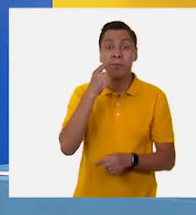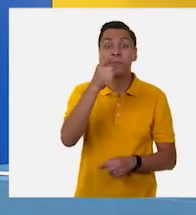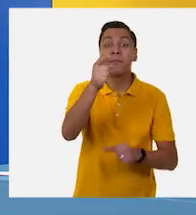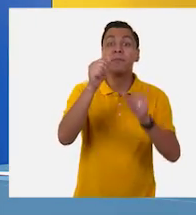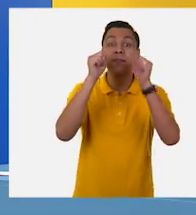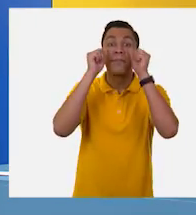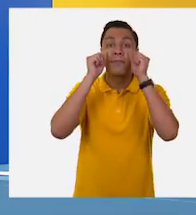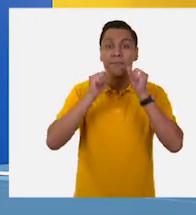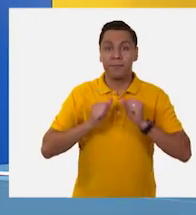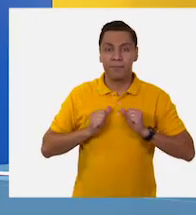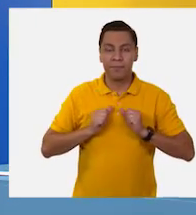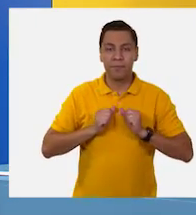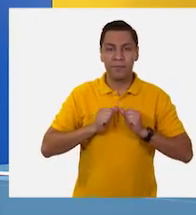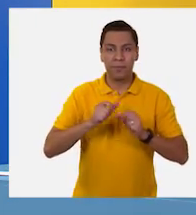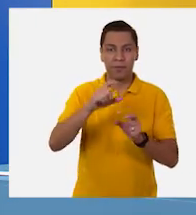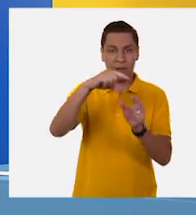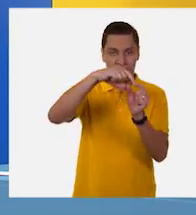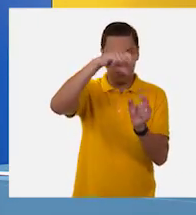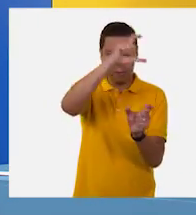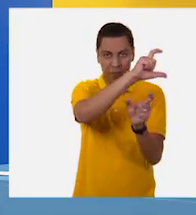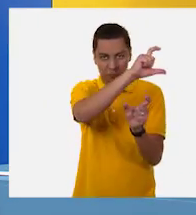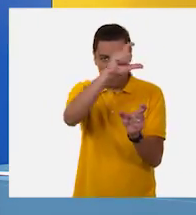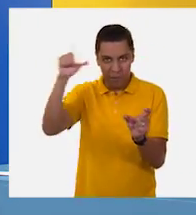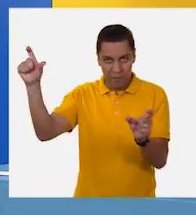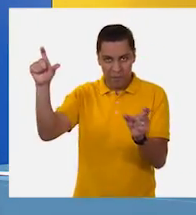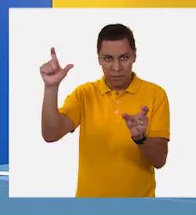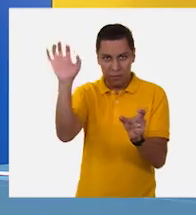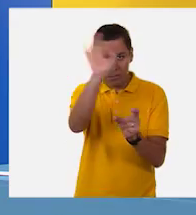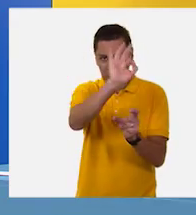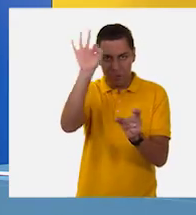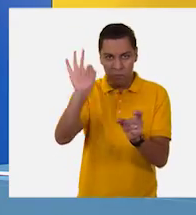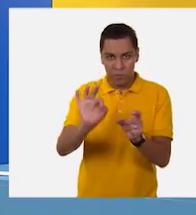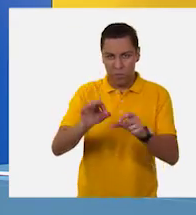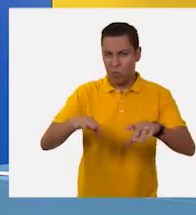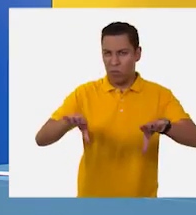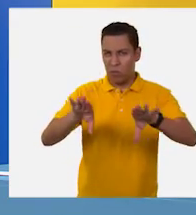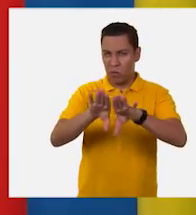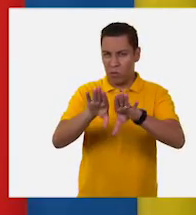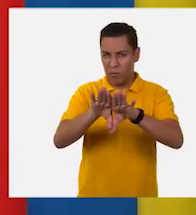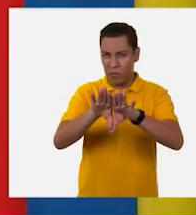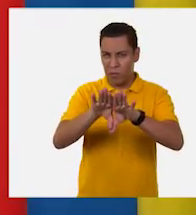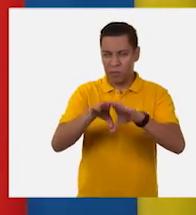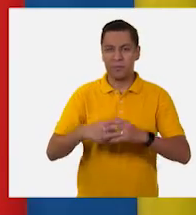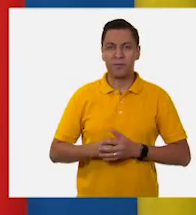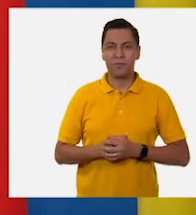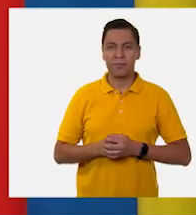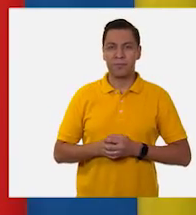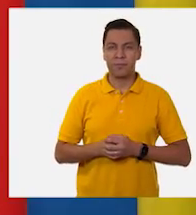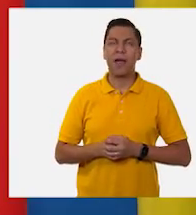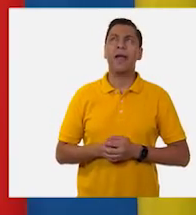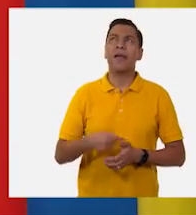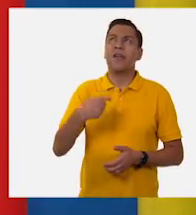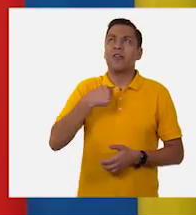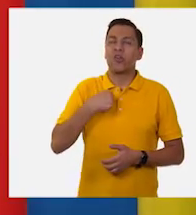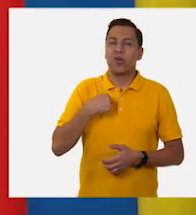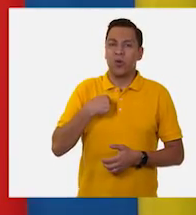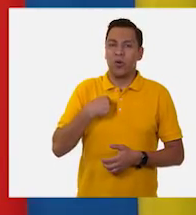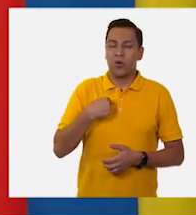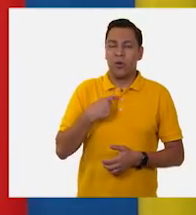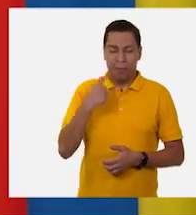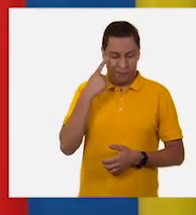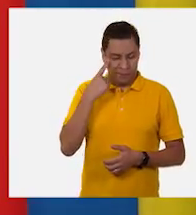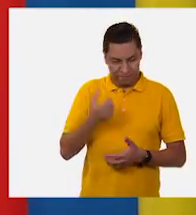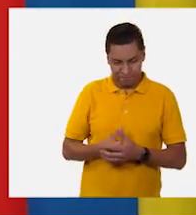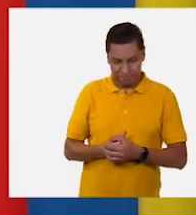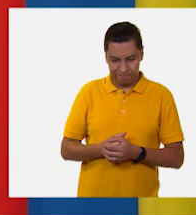casa. ¿Cómo harían su tabla de proporcionalidad? A ver tú, Jenny, ¿cómo lo harías? Pues yo lo haría de la siguiente manera.